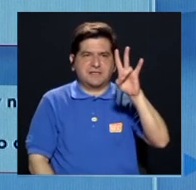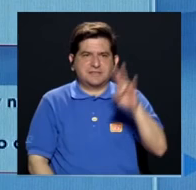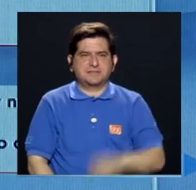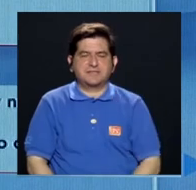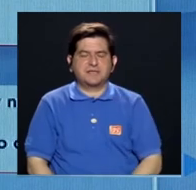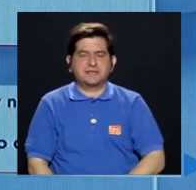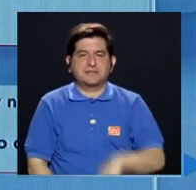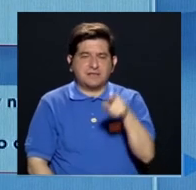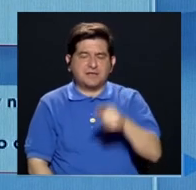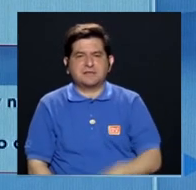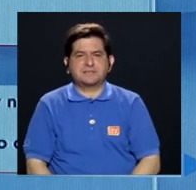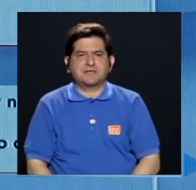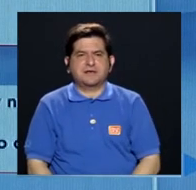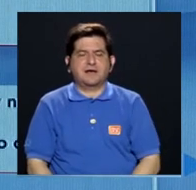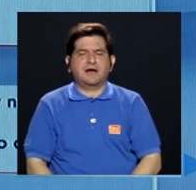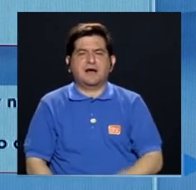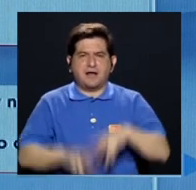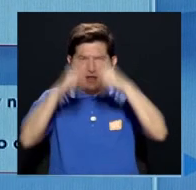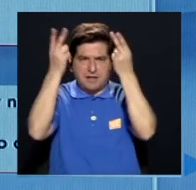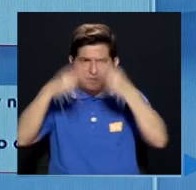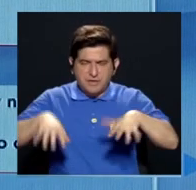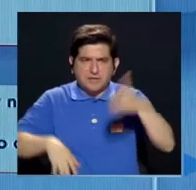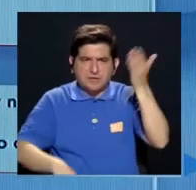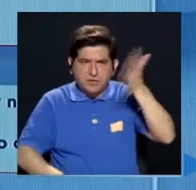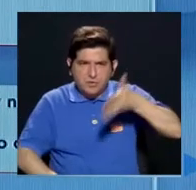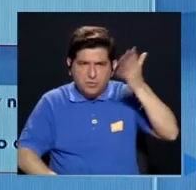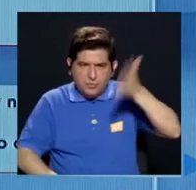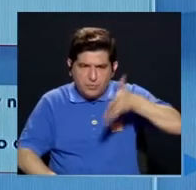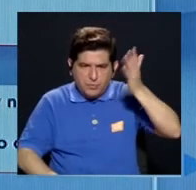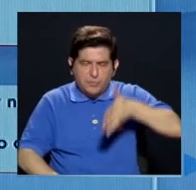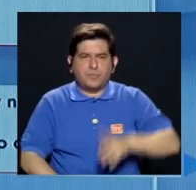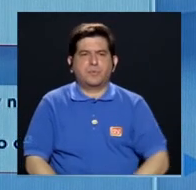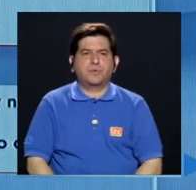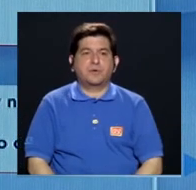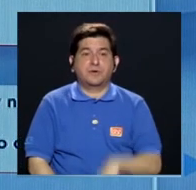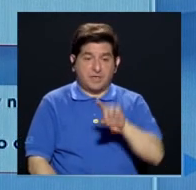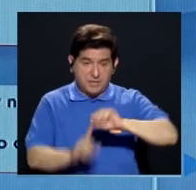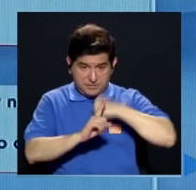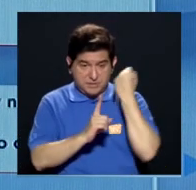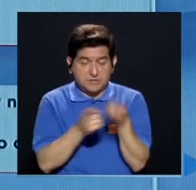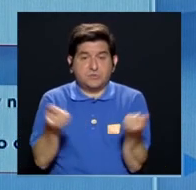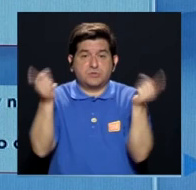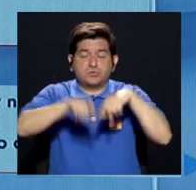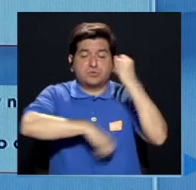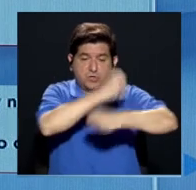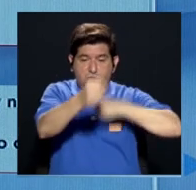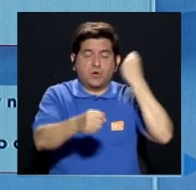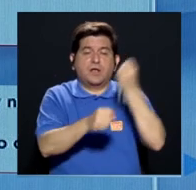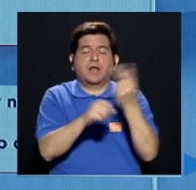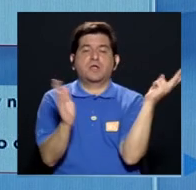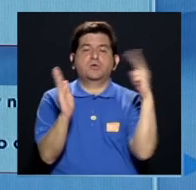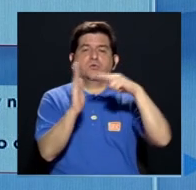15.207 descargas, experimentó esta cantidad de descargas en el año